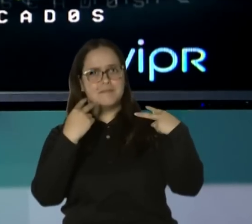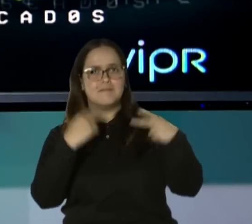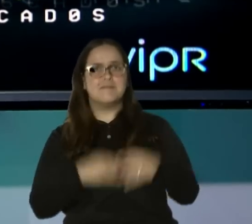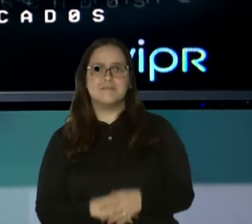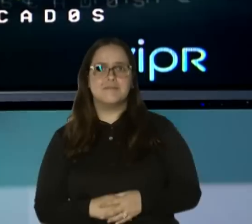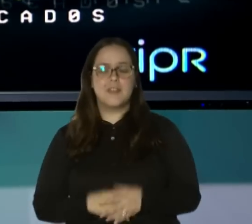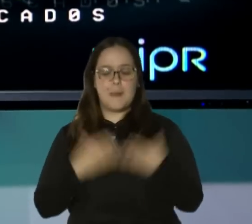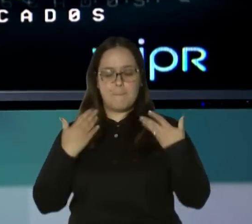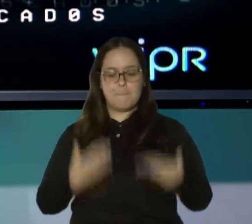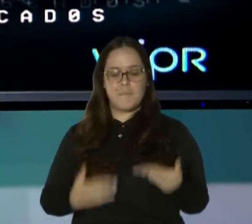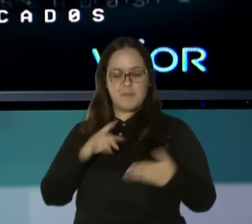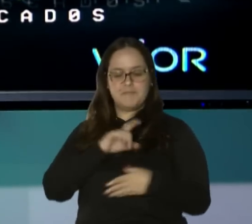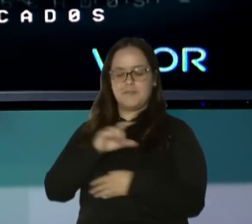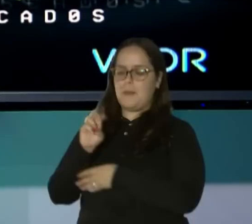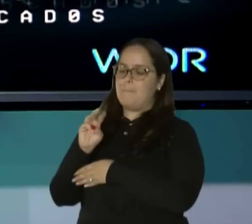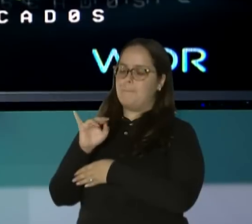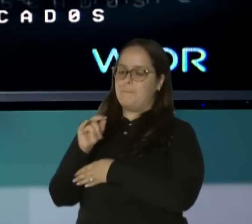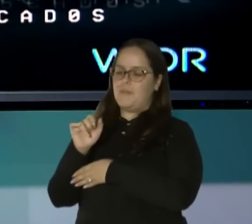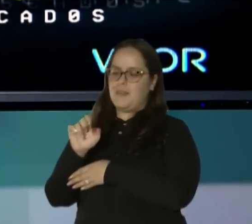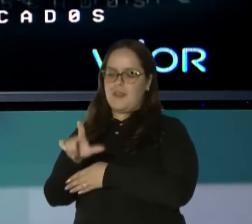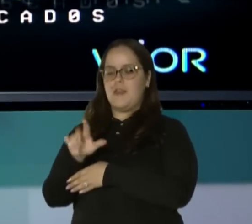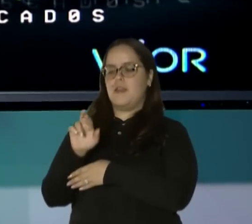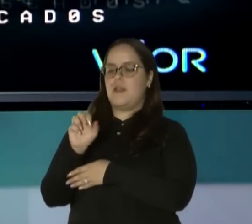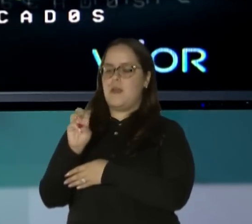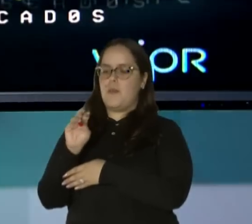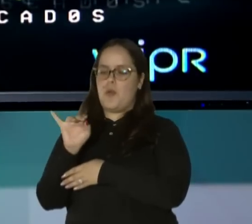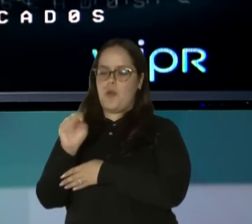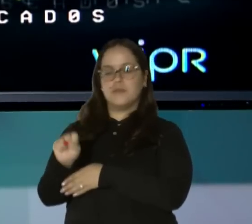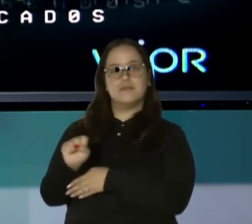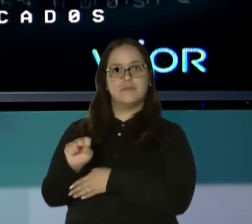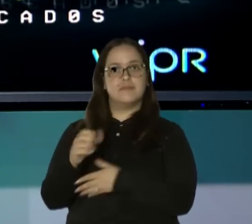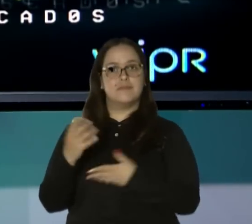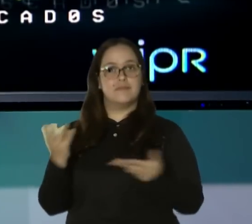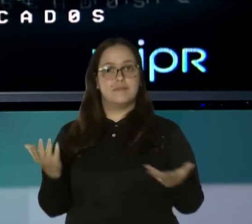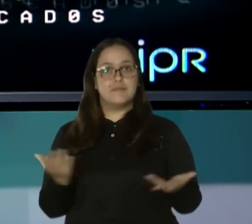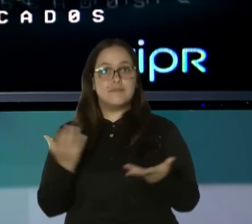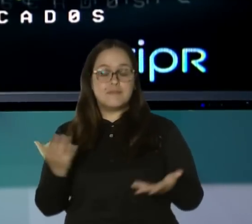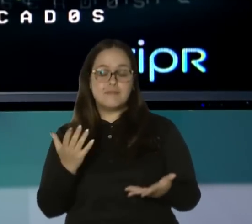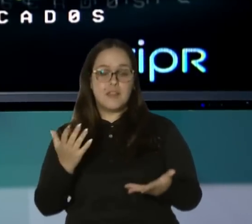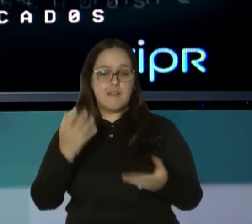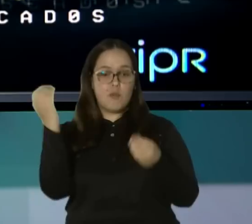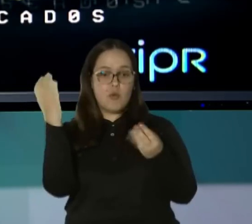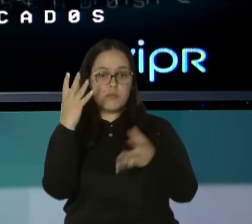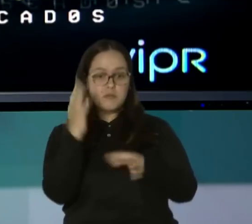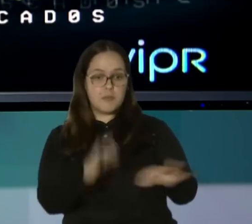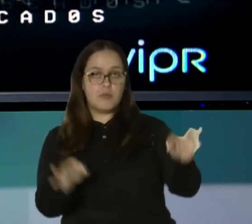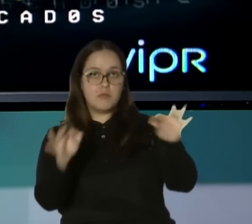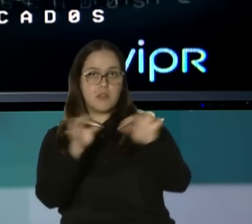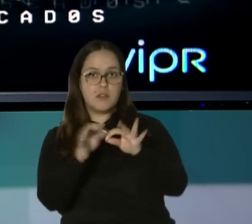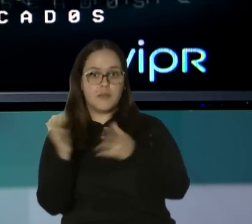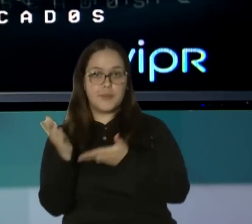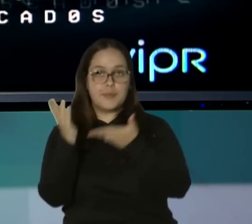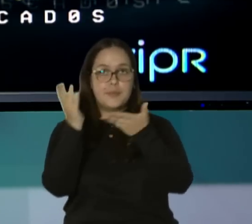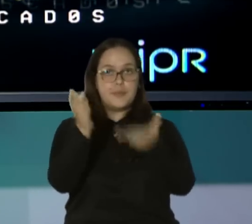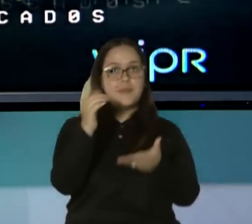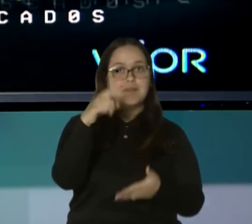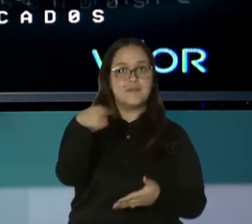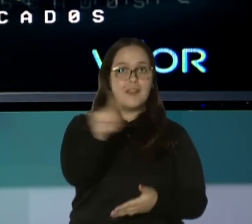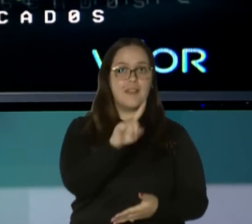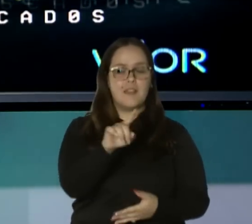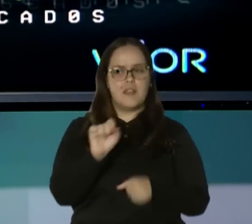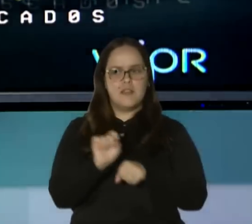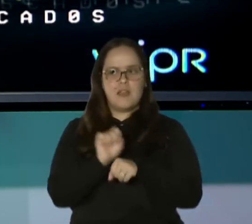Y mi nombre es el agente y reportero Miguel Ramos, prestos a llevarles a ustedes información valiosa del trabajo que realizan nuestros hombres y mujeres,